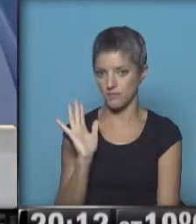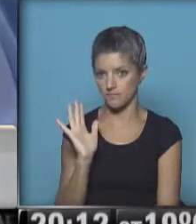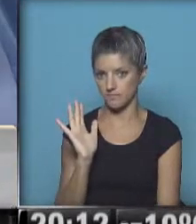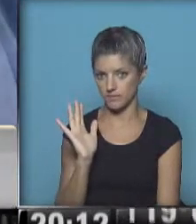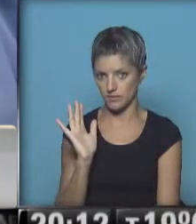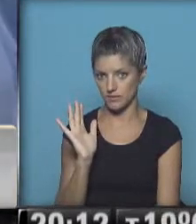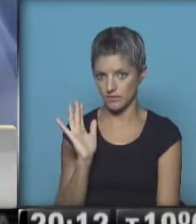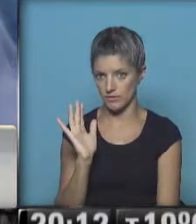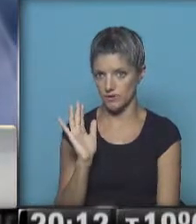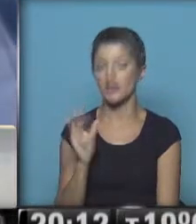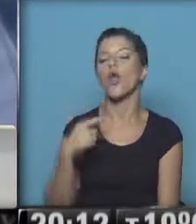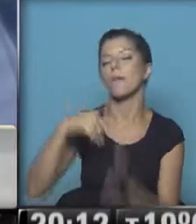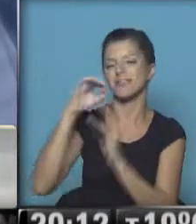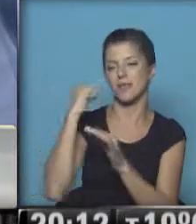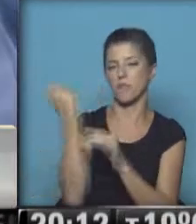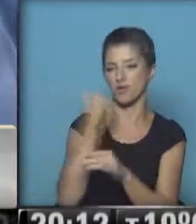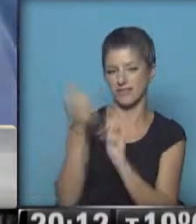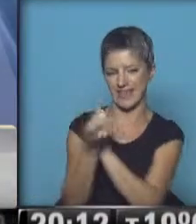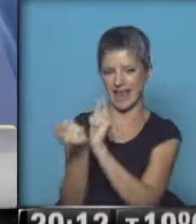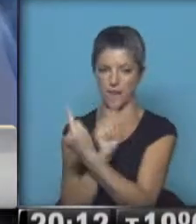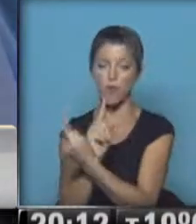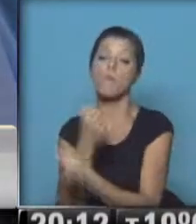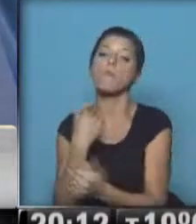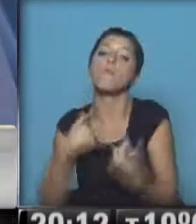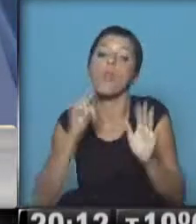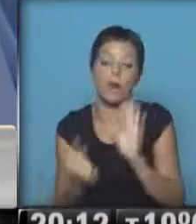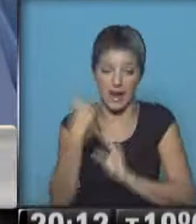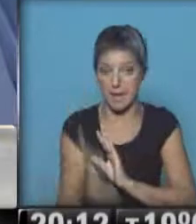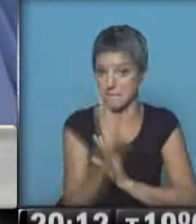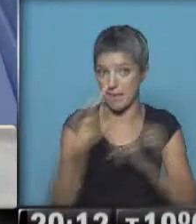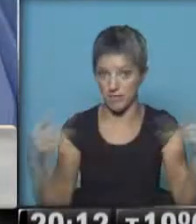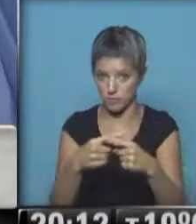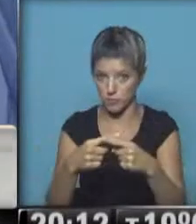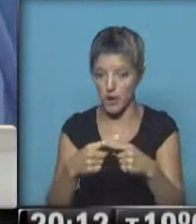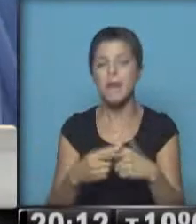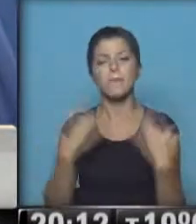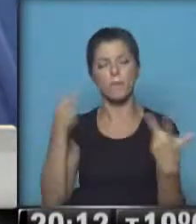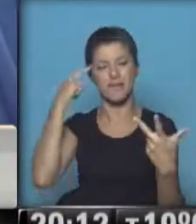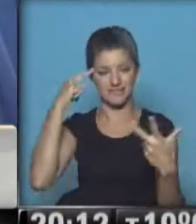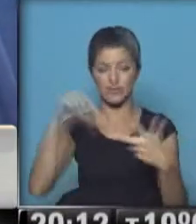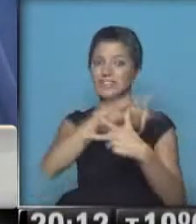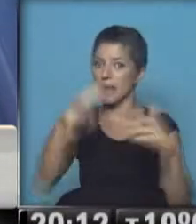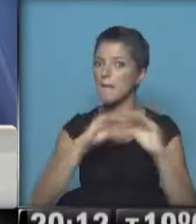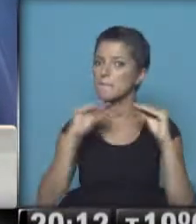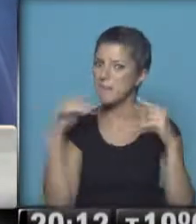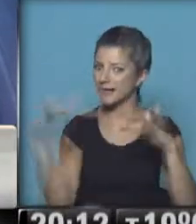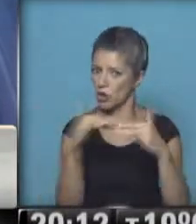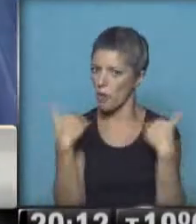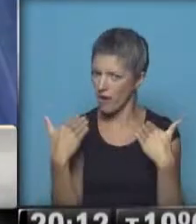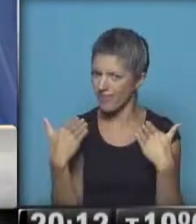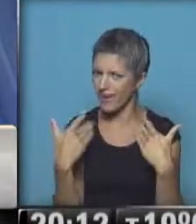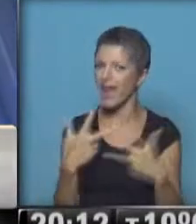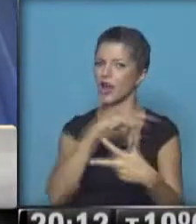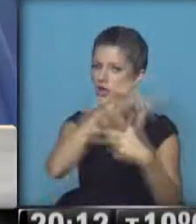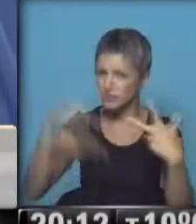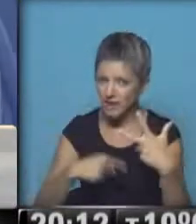los históricos, por lo menos en esta primera presentación. Pero ¿se puede administrar tres partidos? Claro que sí. ¿Se puede tirar